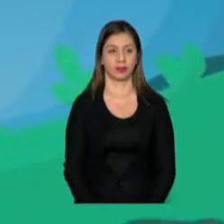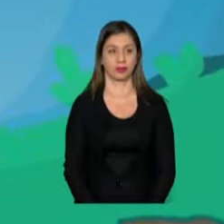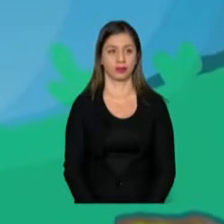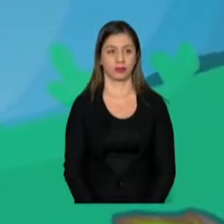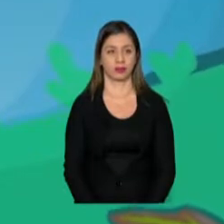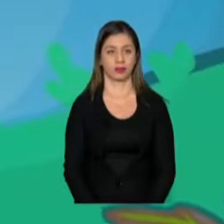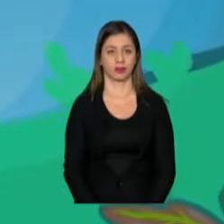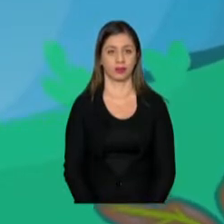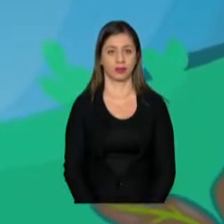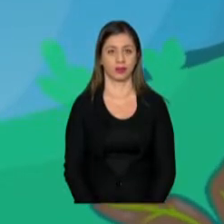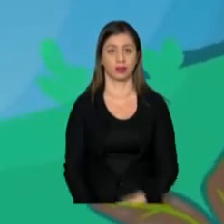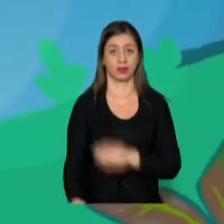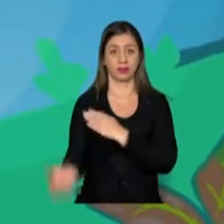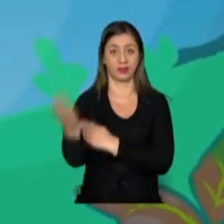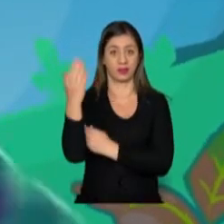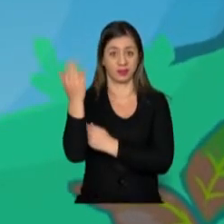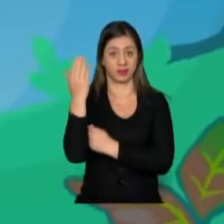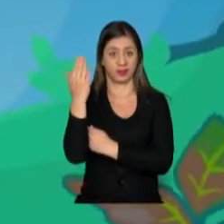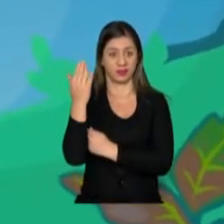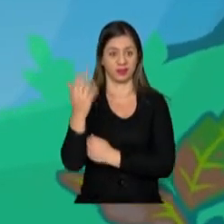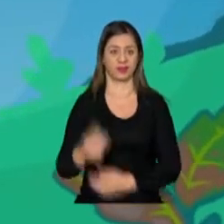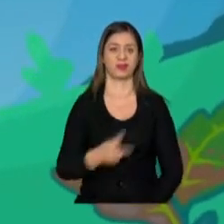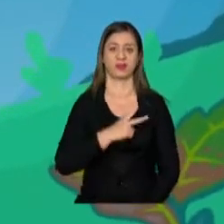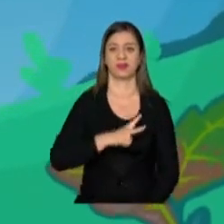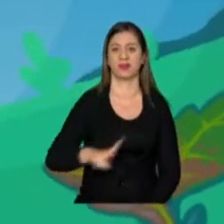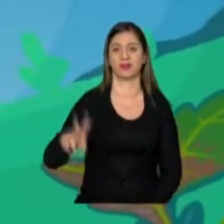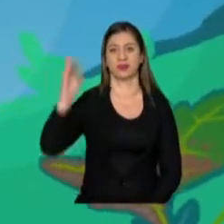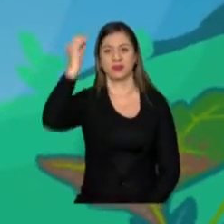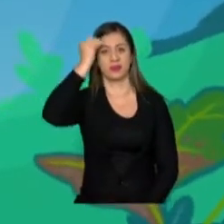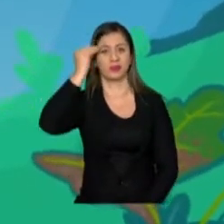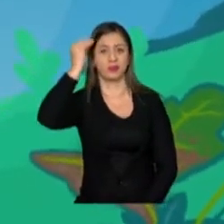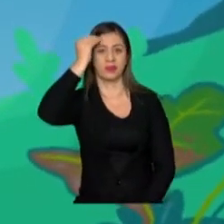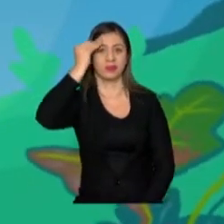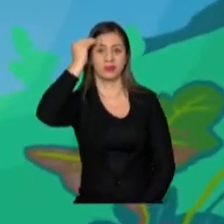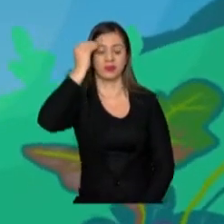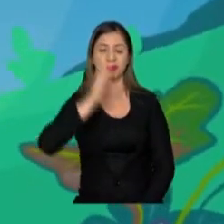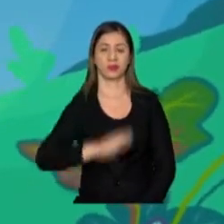¡Roque y Rupito! En el Valle de los Sueños.